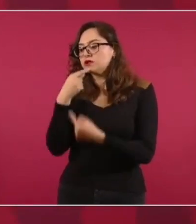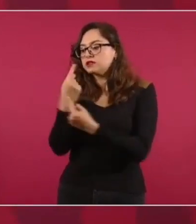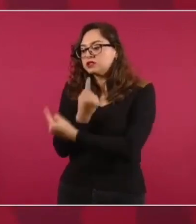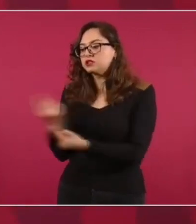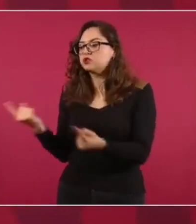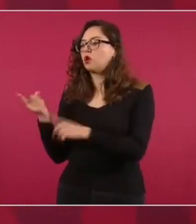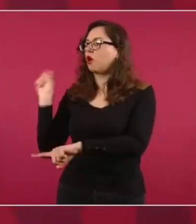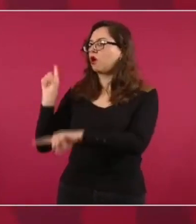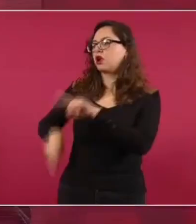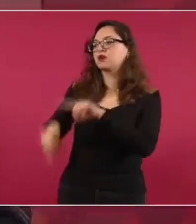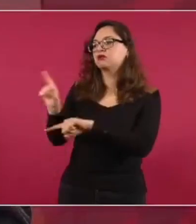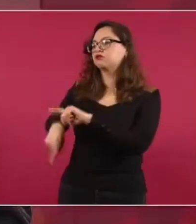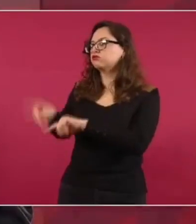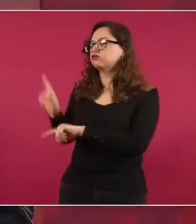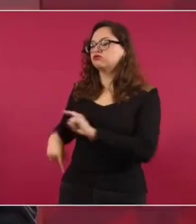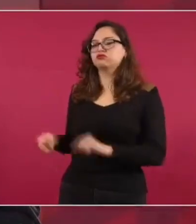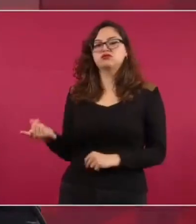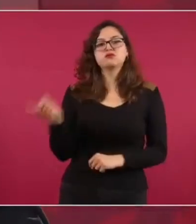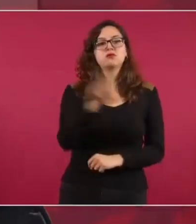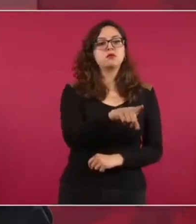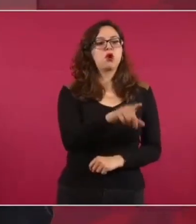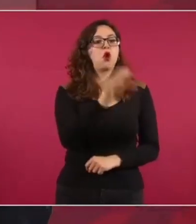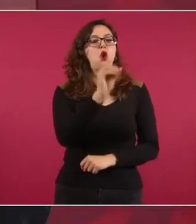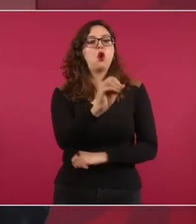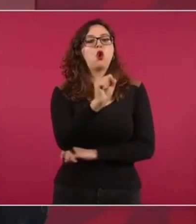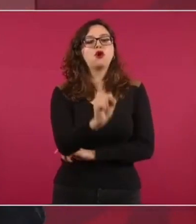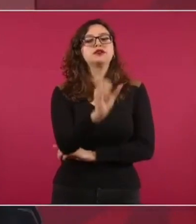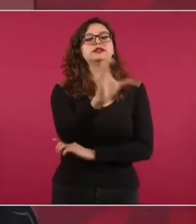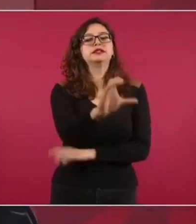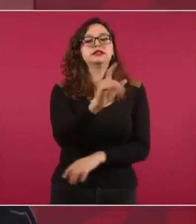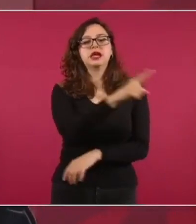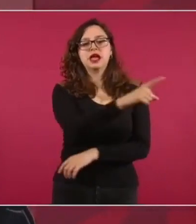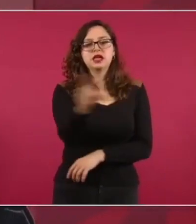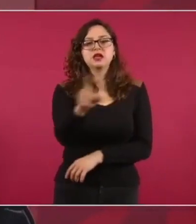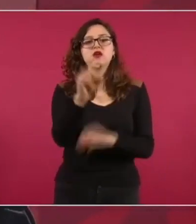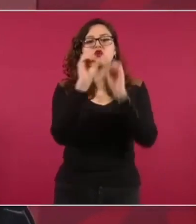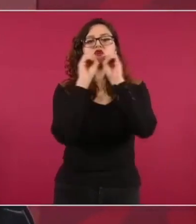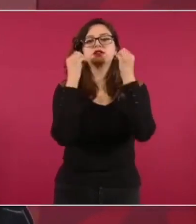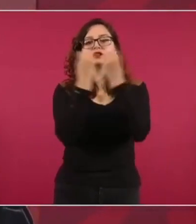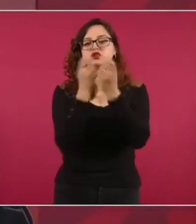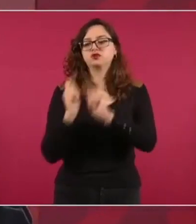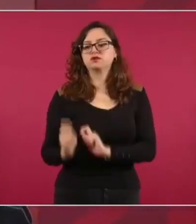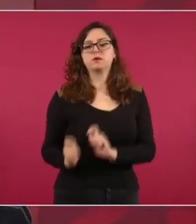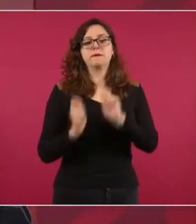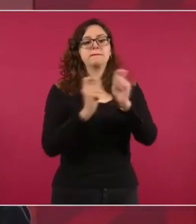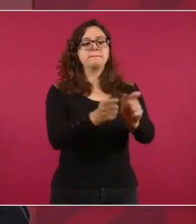el servicio a organizaciones civiles